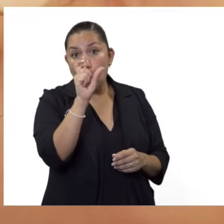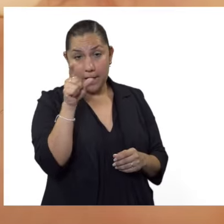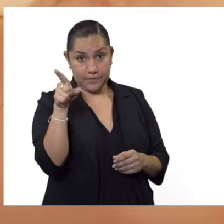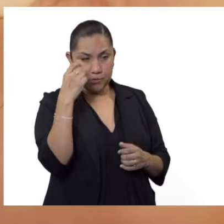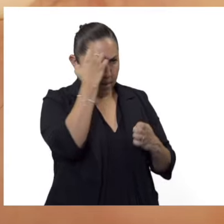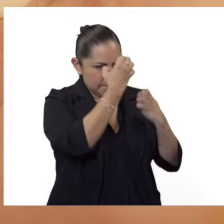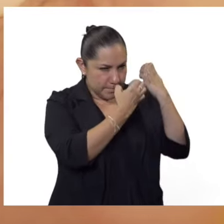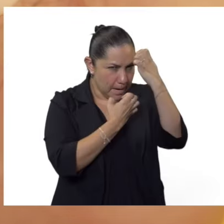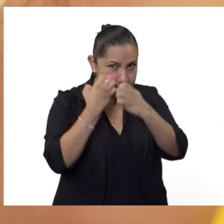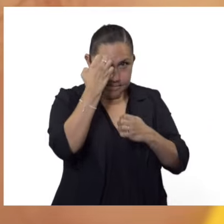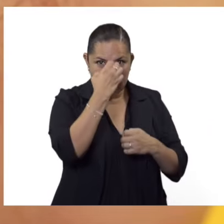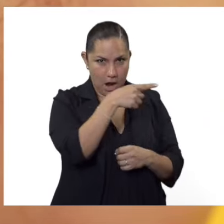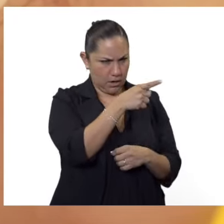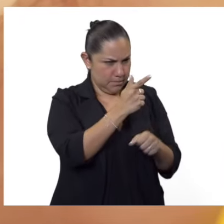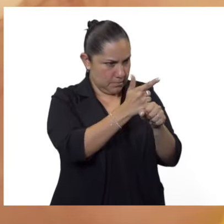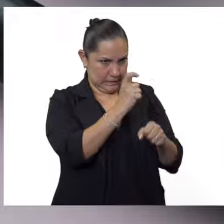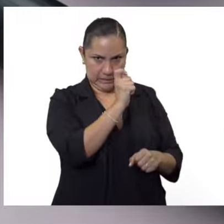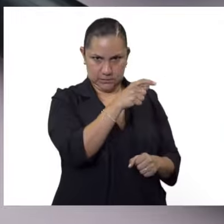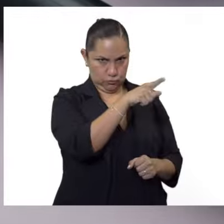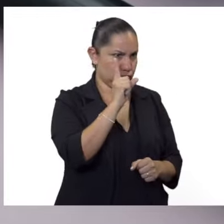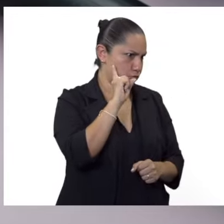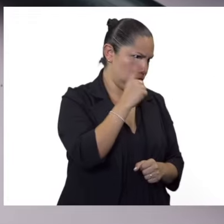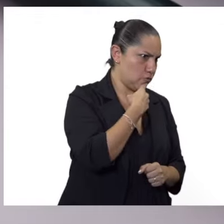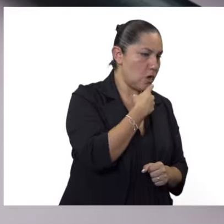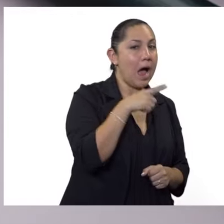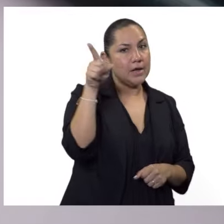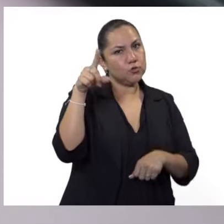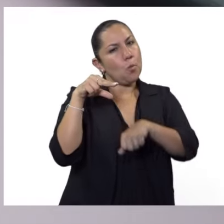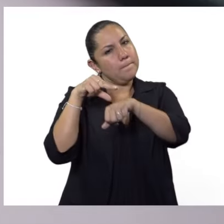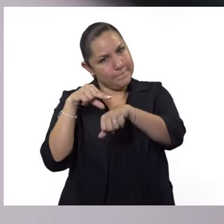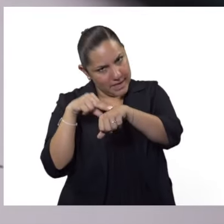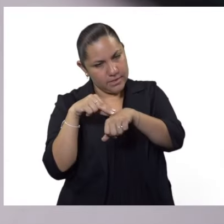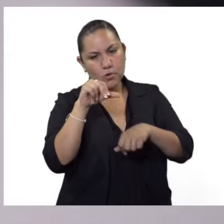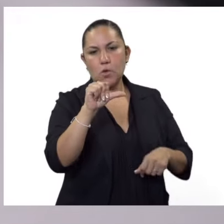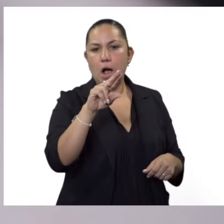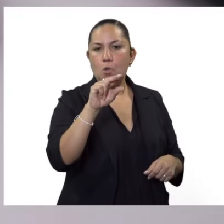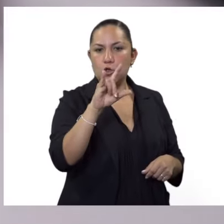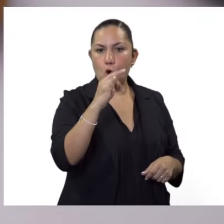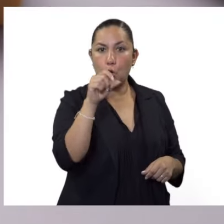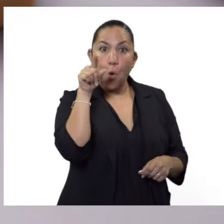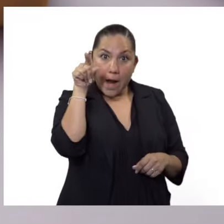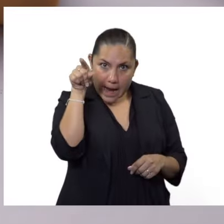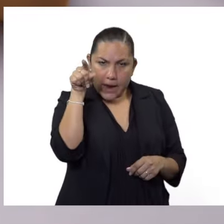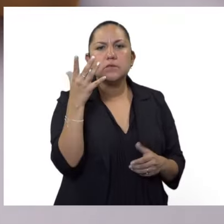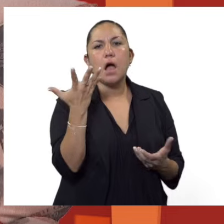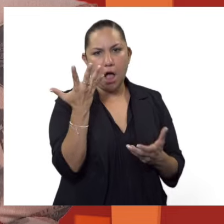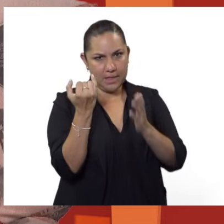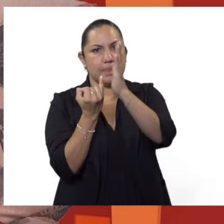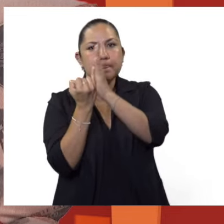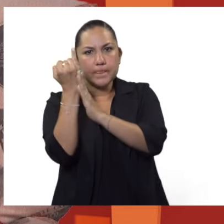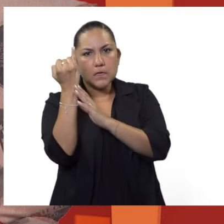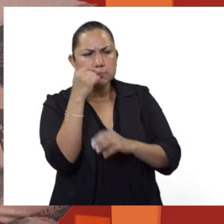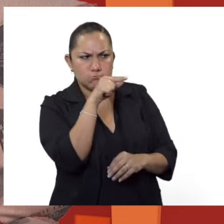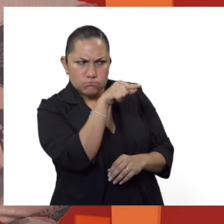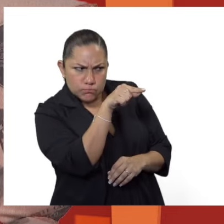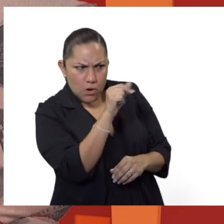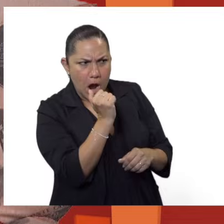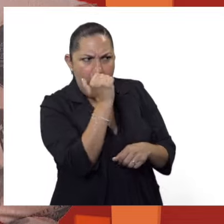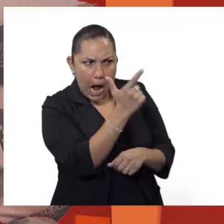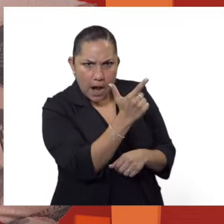el diagnóstico de la sordera el médico audiólogo determinar A qué tipo si es necesario